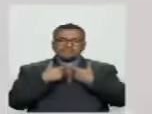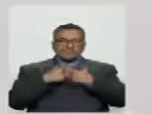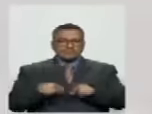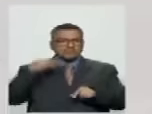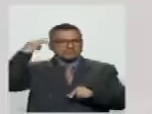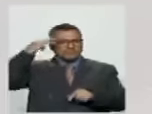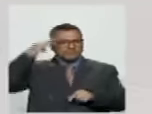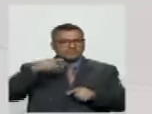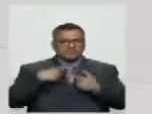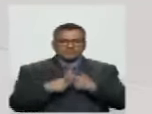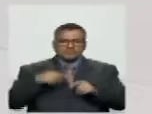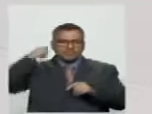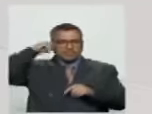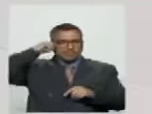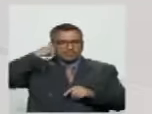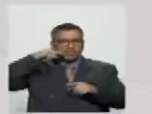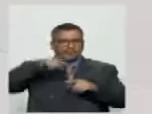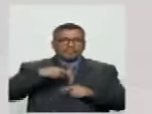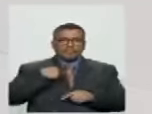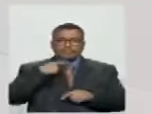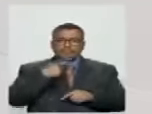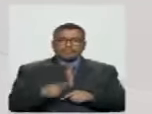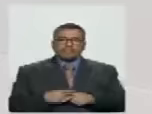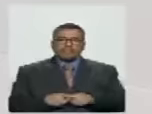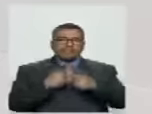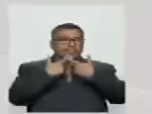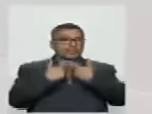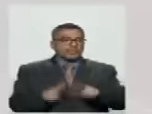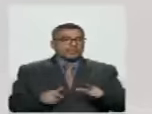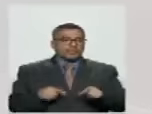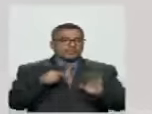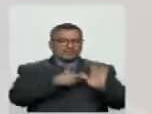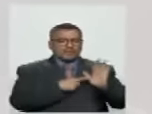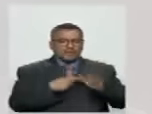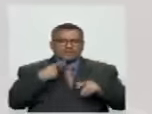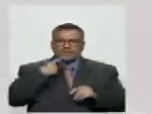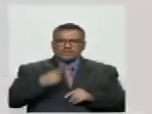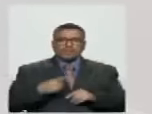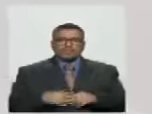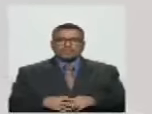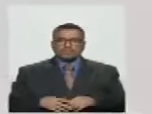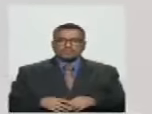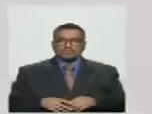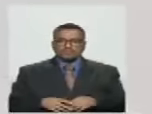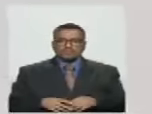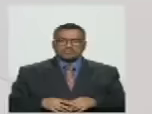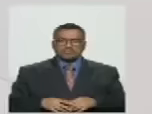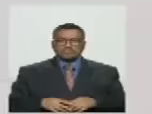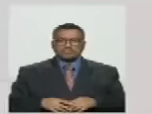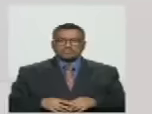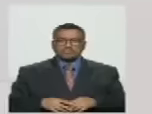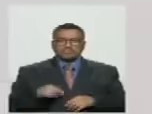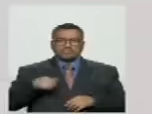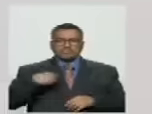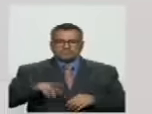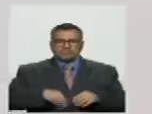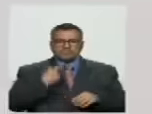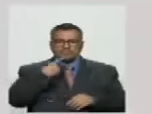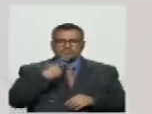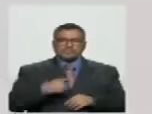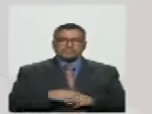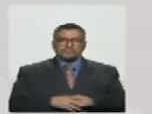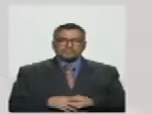pensar distinto es la libertad de expresión. La libertad de expresarme, de decir,